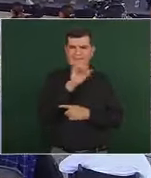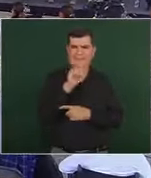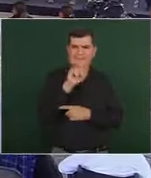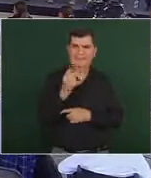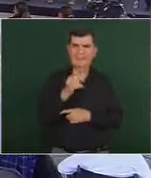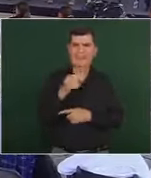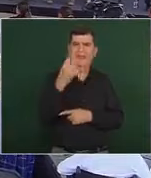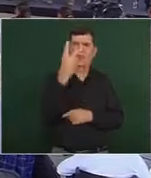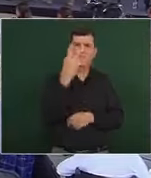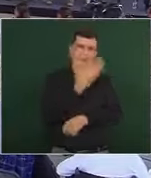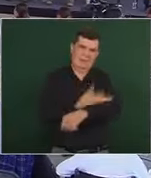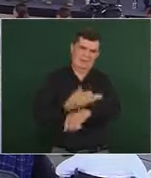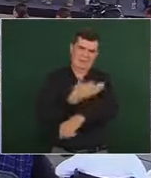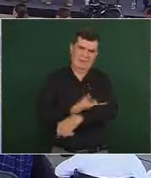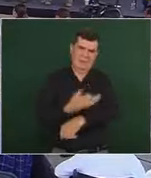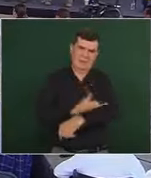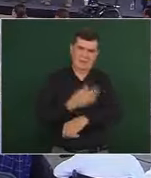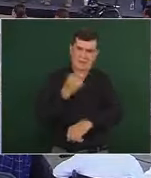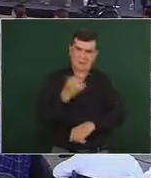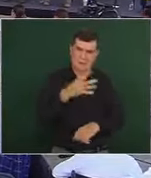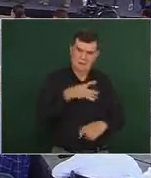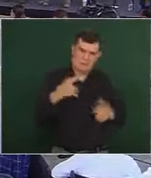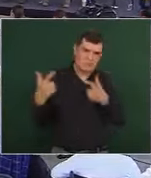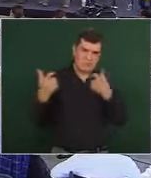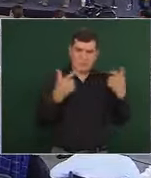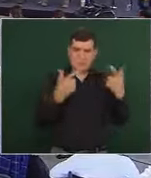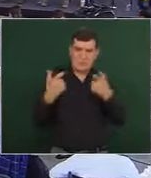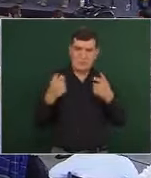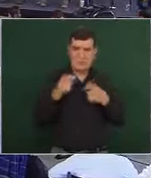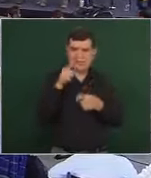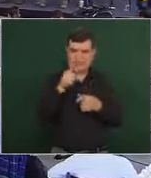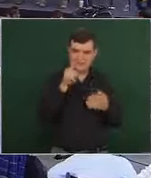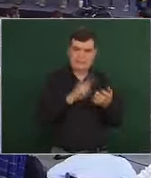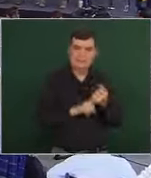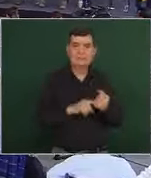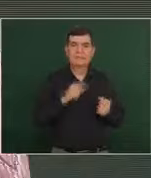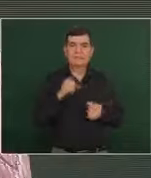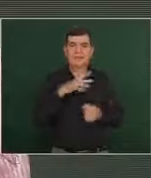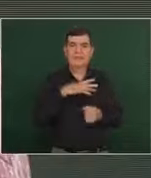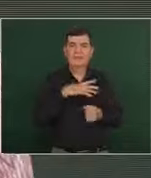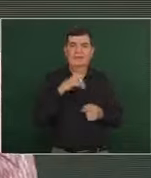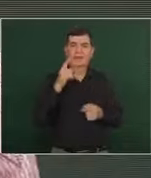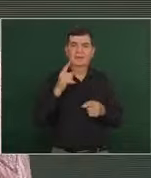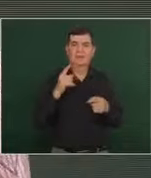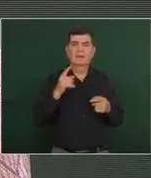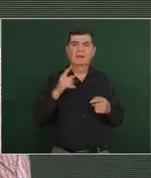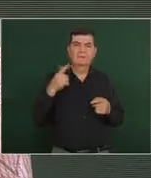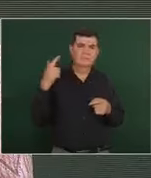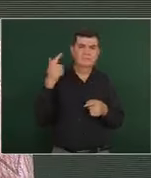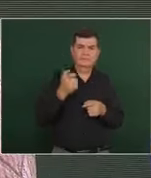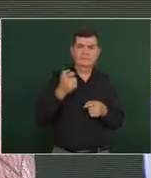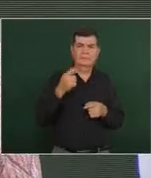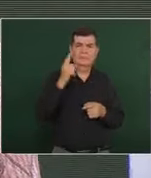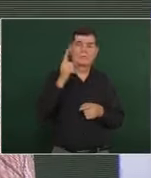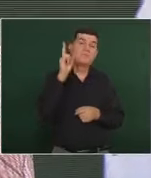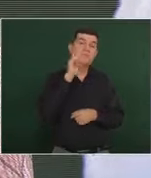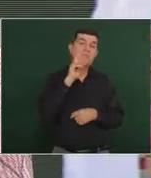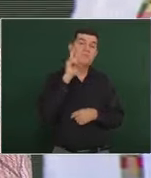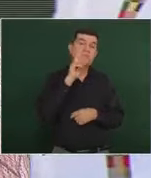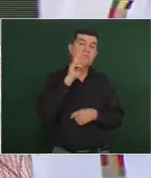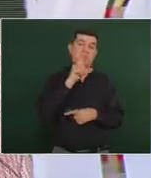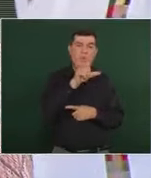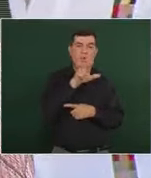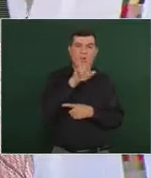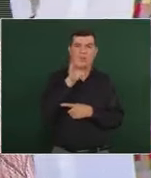horas, ustedes seguro vieron esto en las noticias, y en el tiroteo fue atacada o fue baleada una mujer,